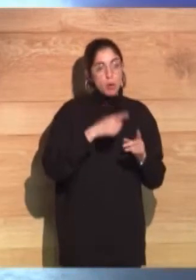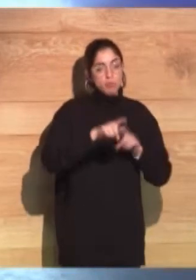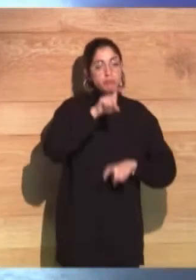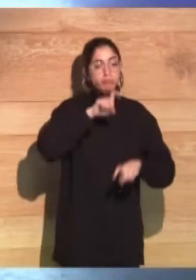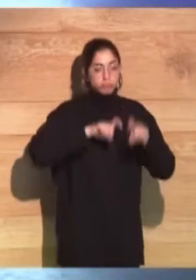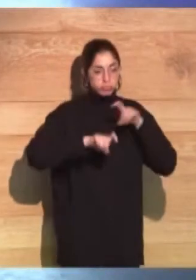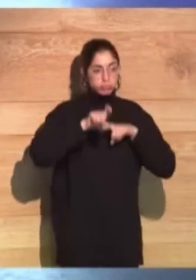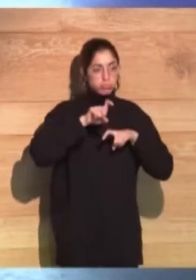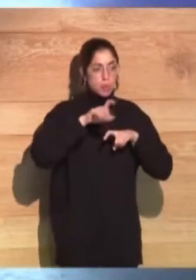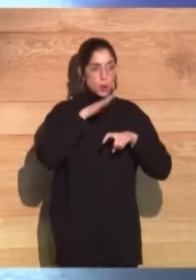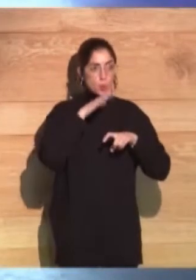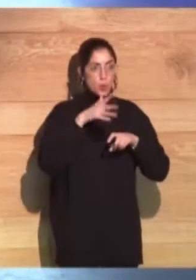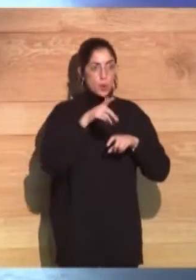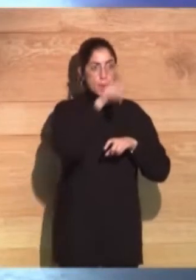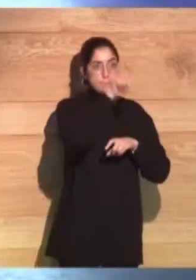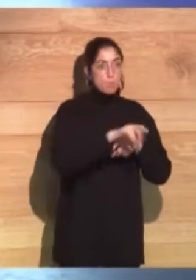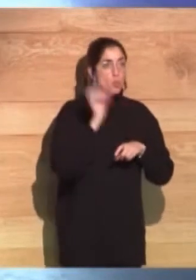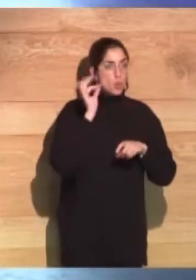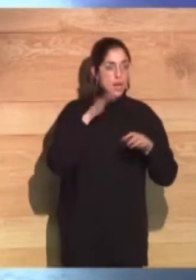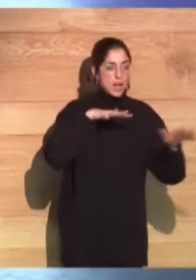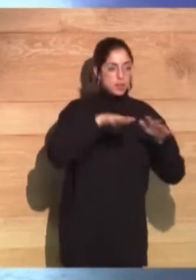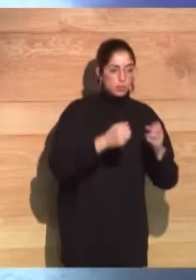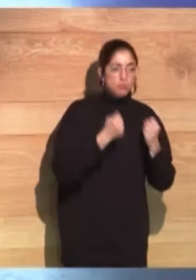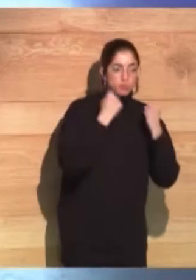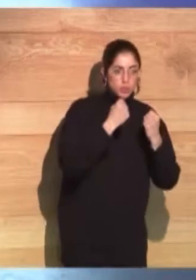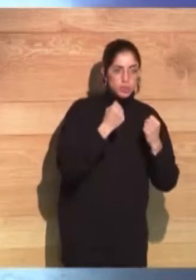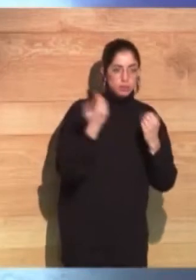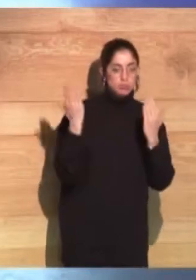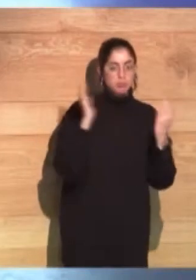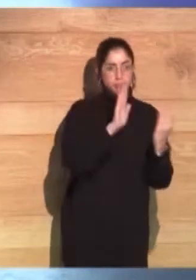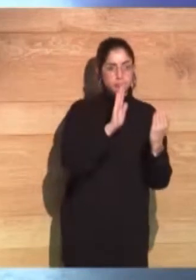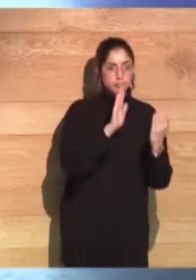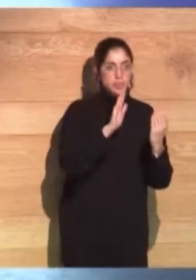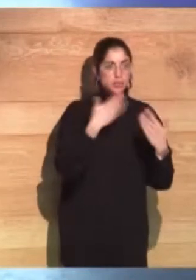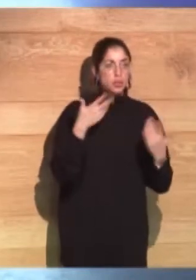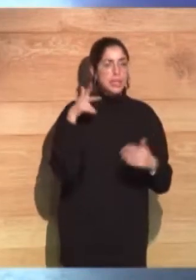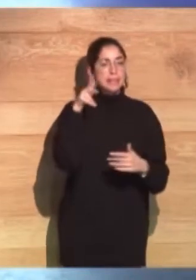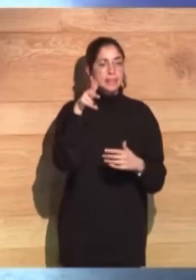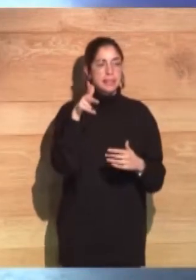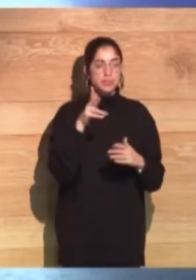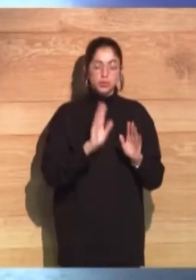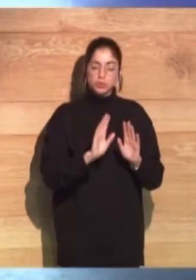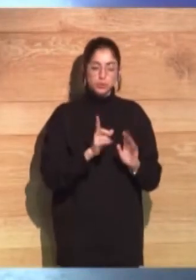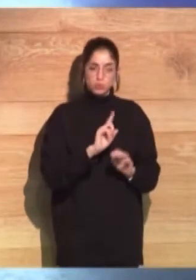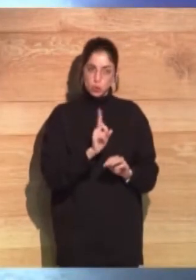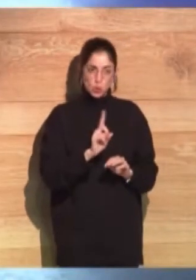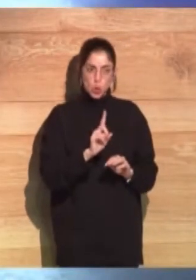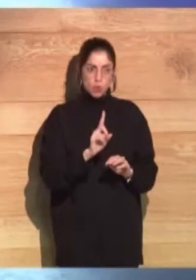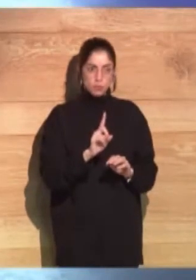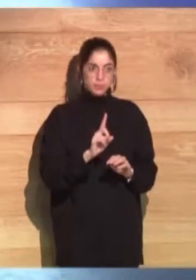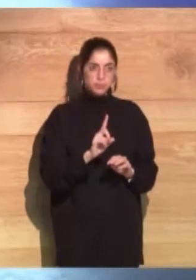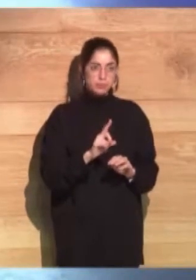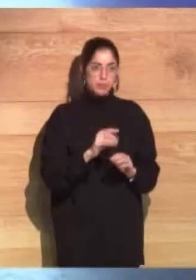veces frente a una mujer muy activa. Que no tengan demasiados derechos, que no